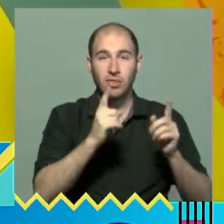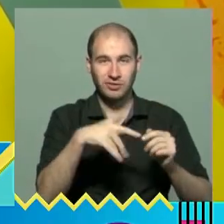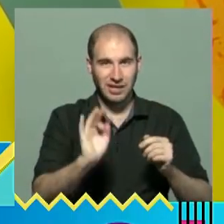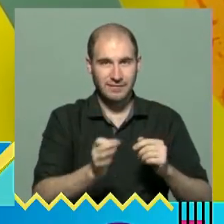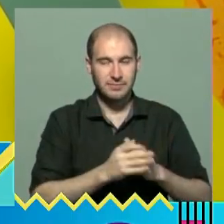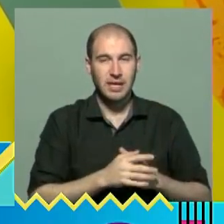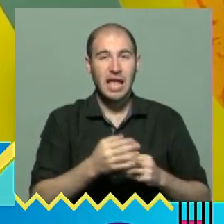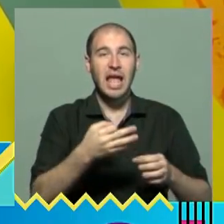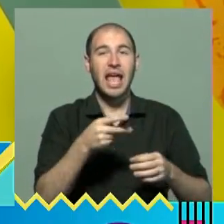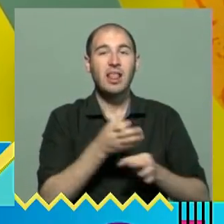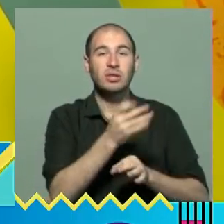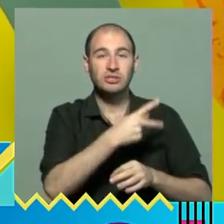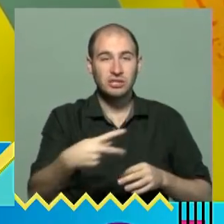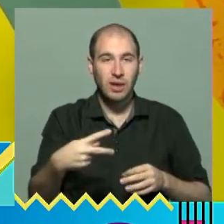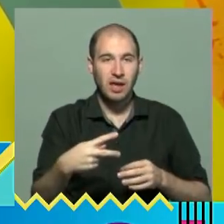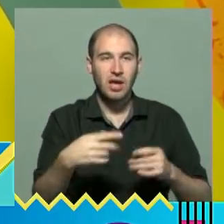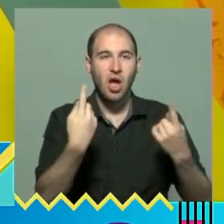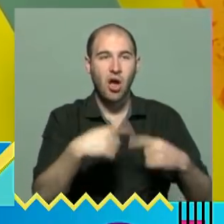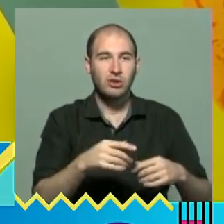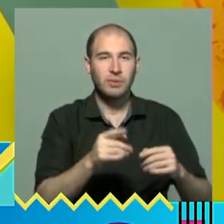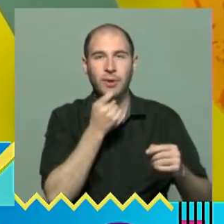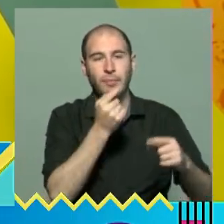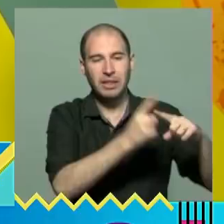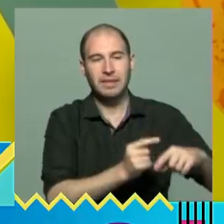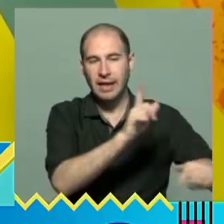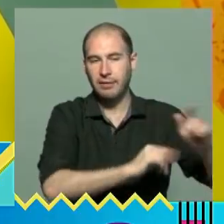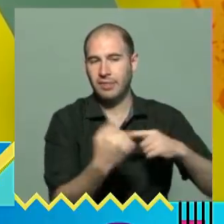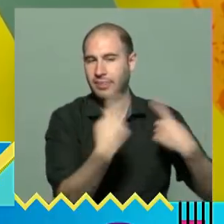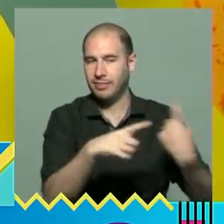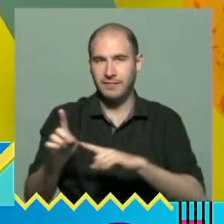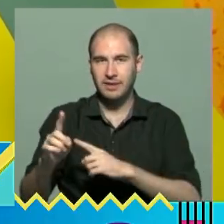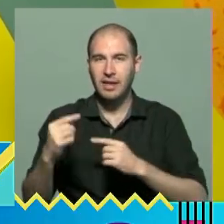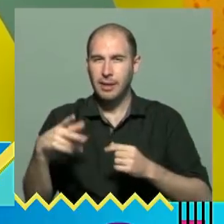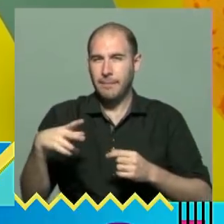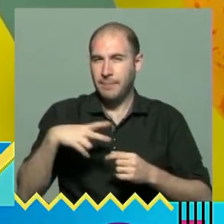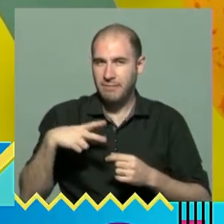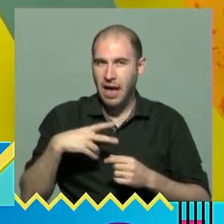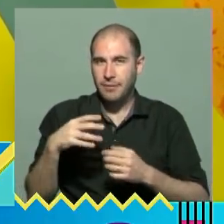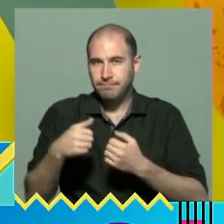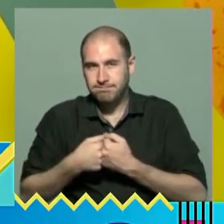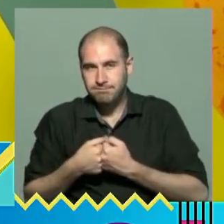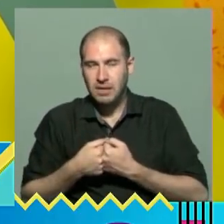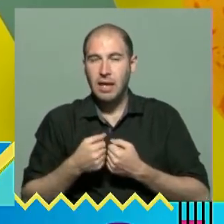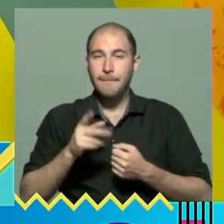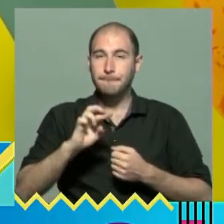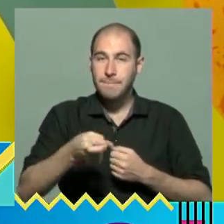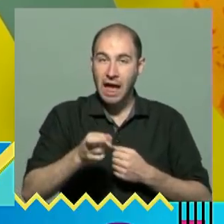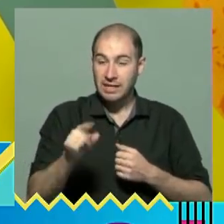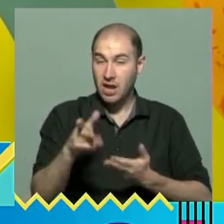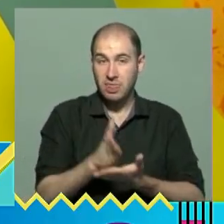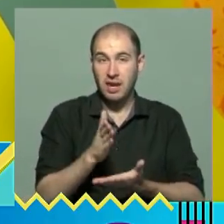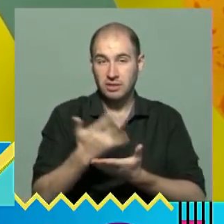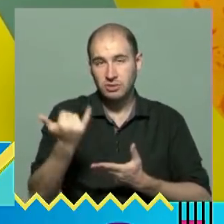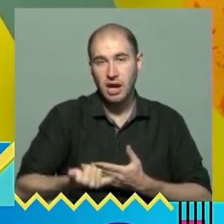sabemos, la educación sexual no es algo como la matemática o la lengua, es algo más privado e íntimo. Los padres tienen el